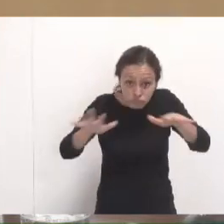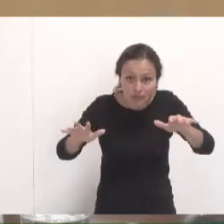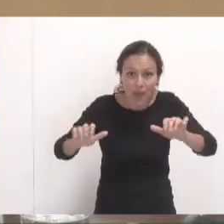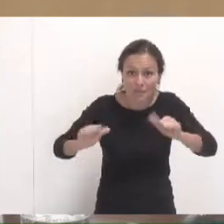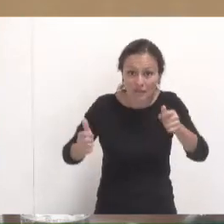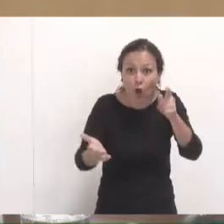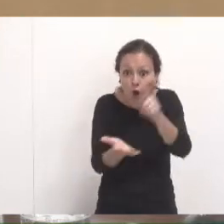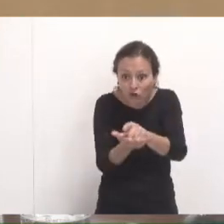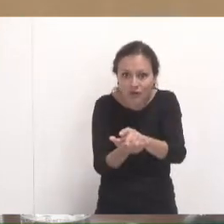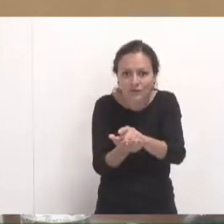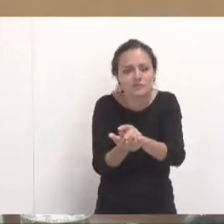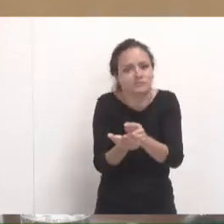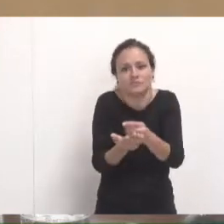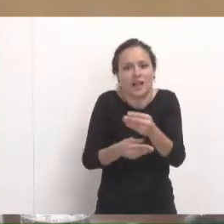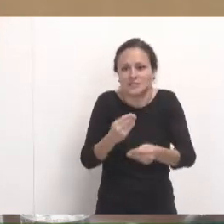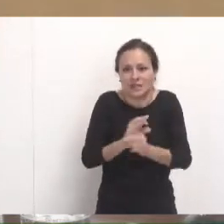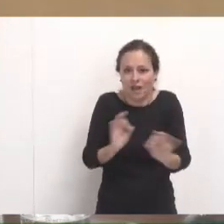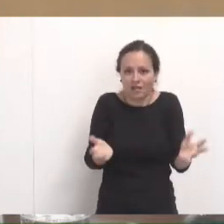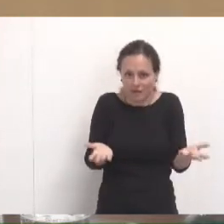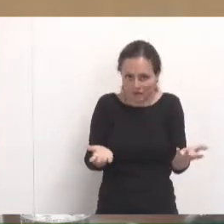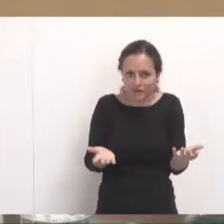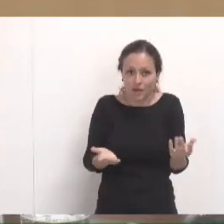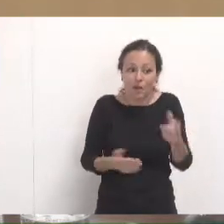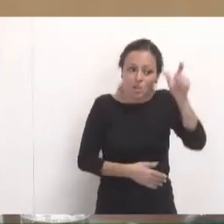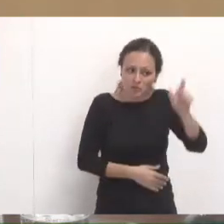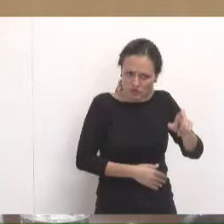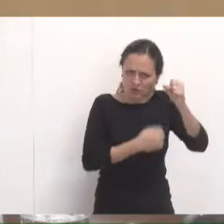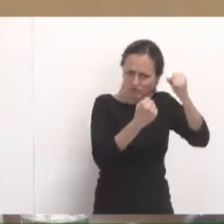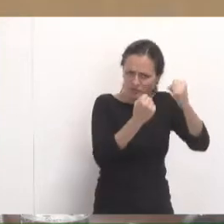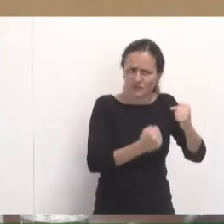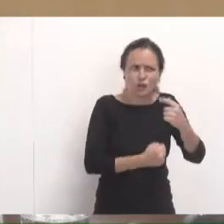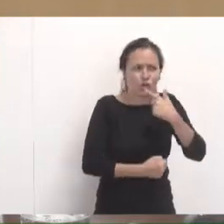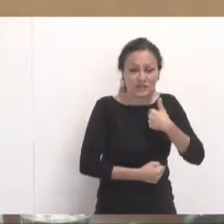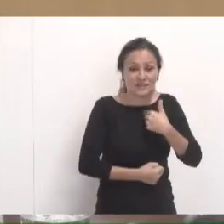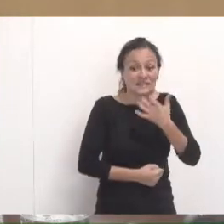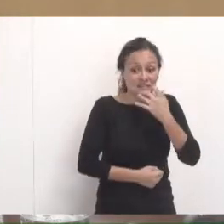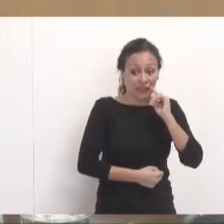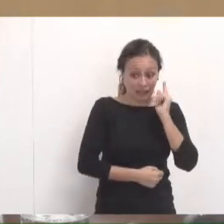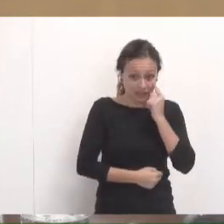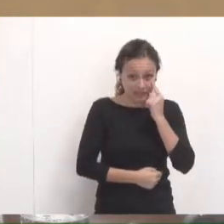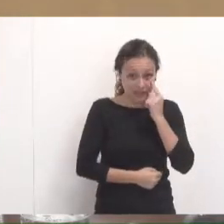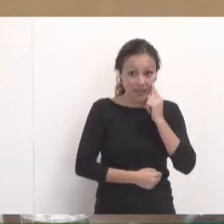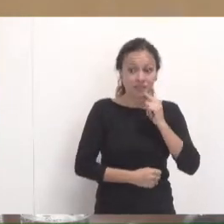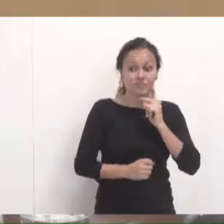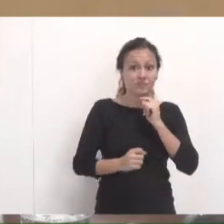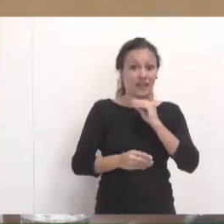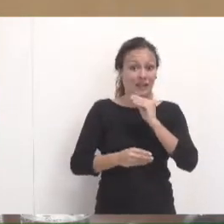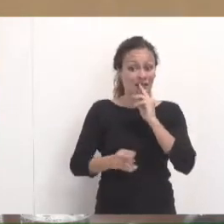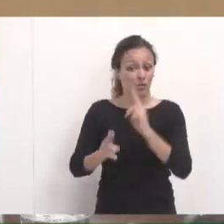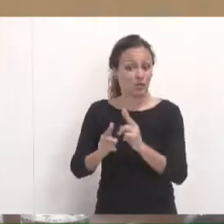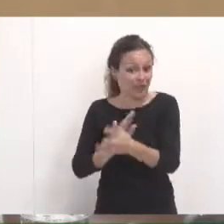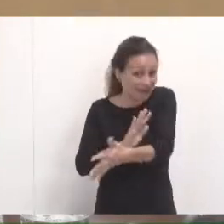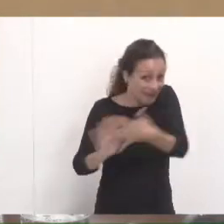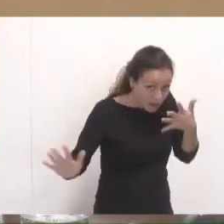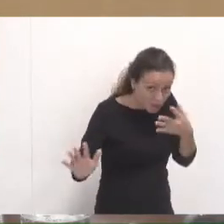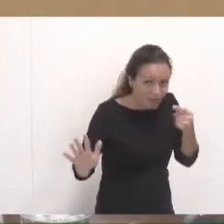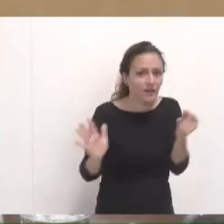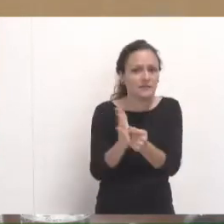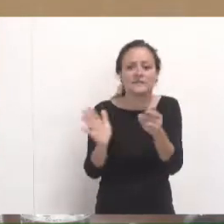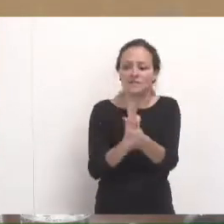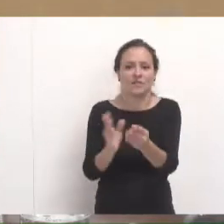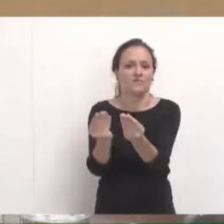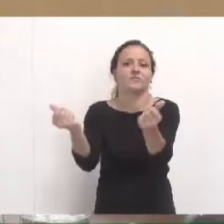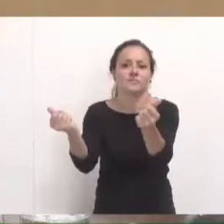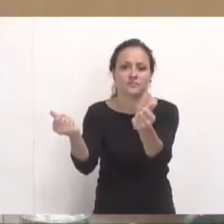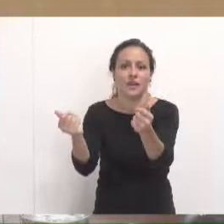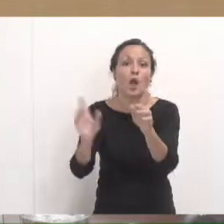si es verdad que el profesor Gajú nos dice que es rápida. Si se detecta y se actúa, el problema se acaba. El problema es que se detecte y, como pasa en otros